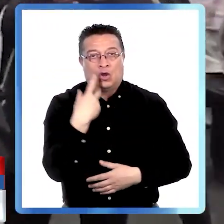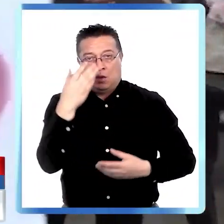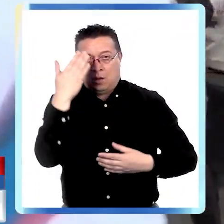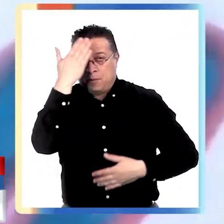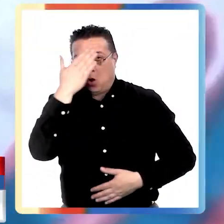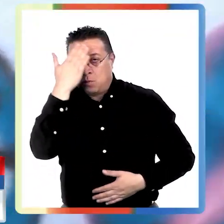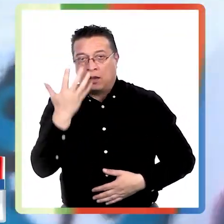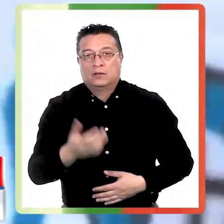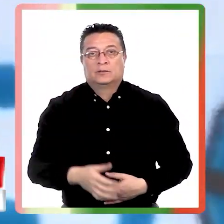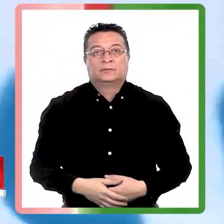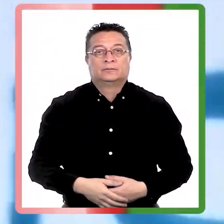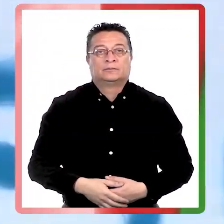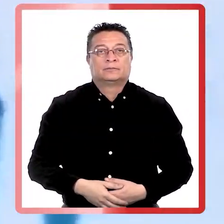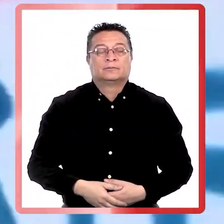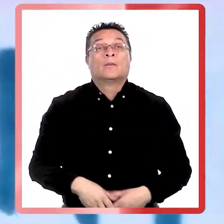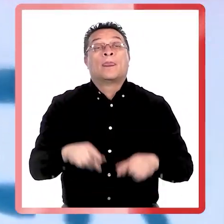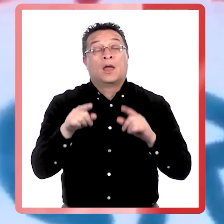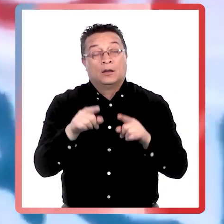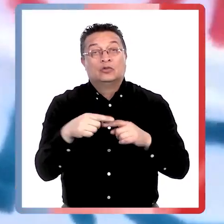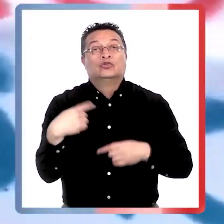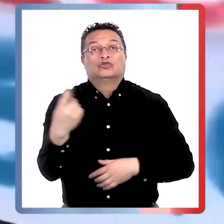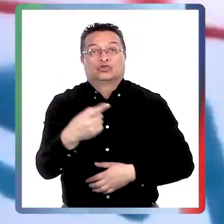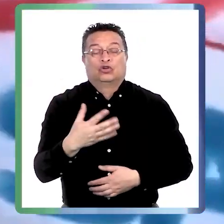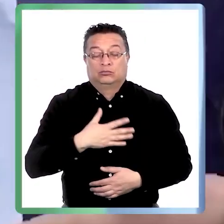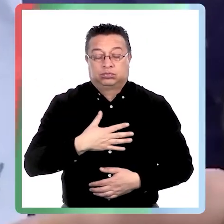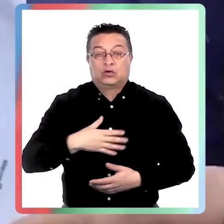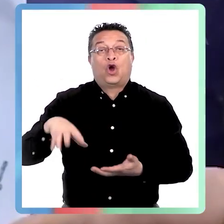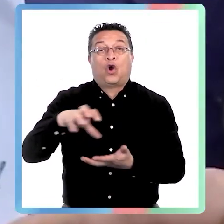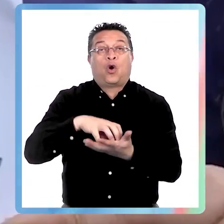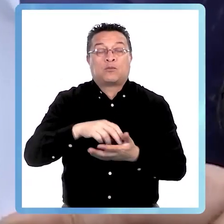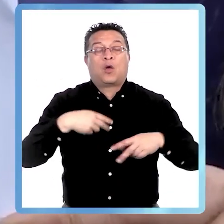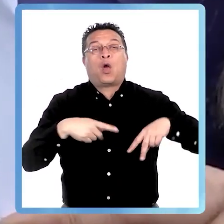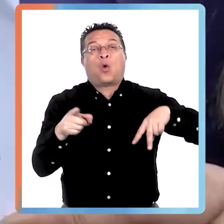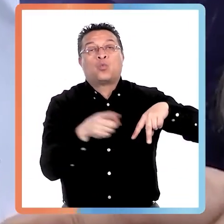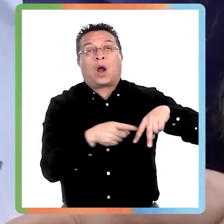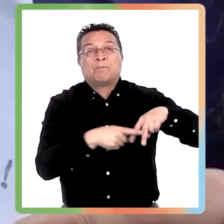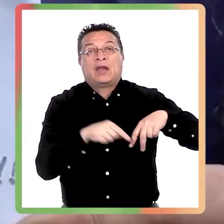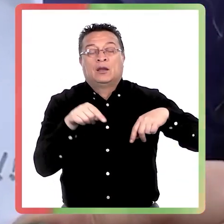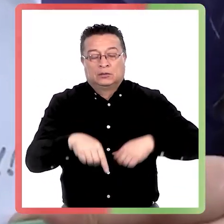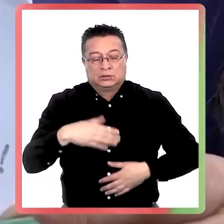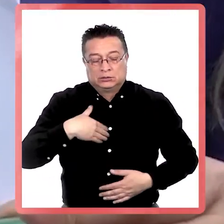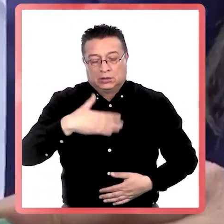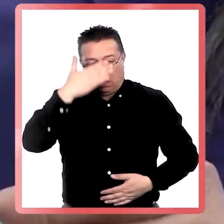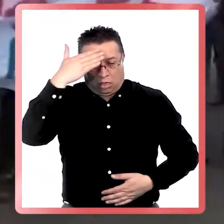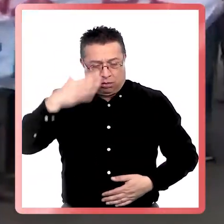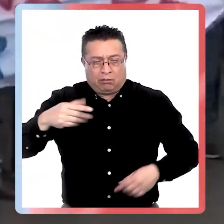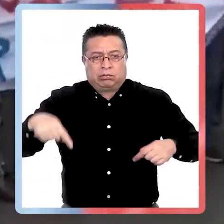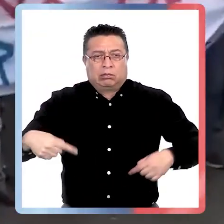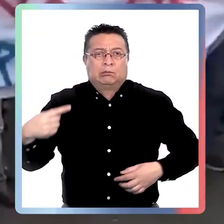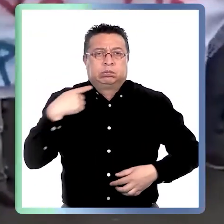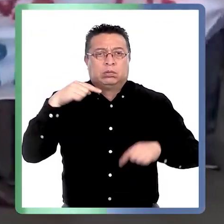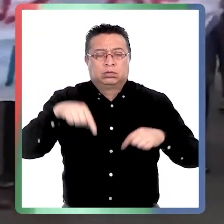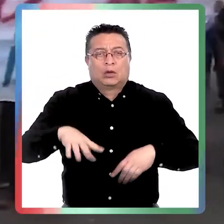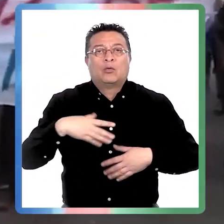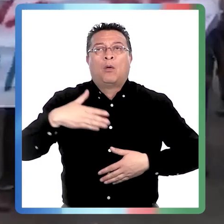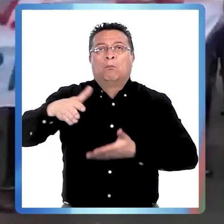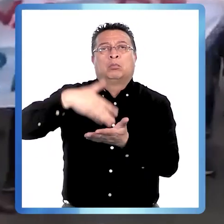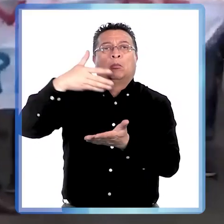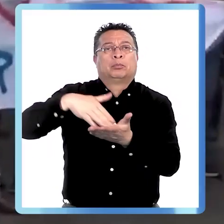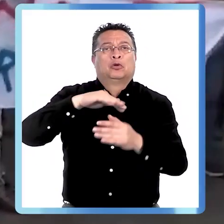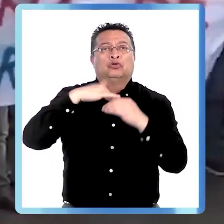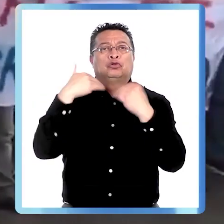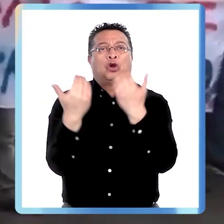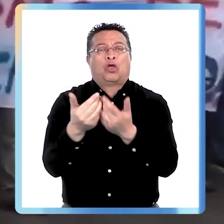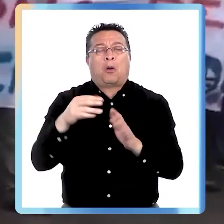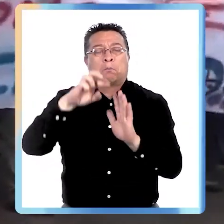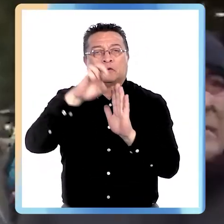ha dejado indiferente a nadie. Se está dando sobre nosotros, sobre la comuna Hualpén, somos una zona de sacrificio y estamos quedando ausentes